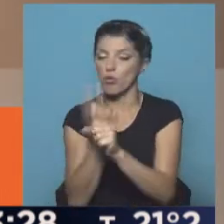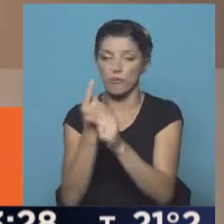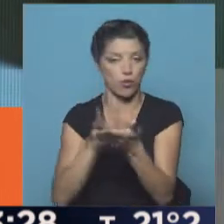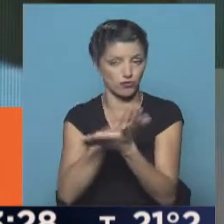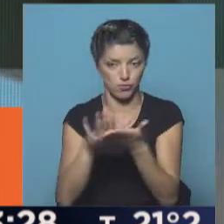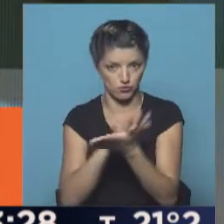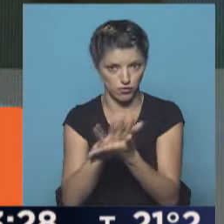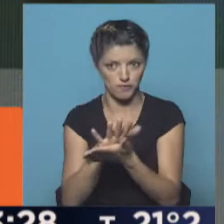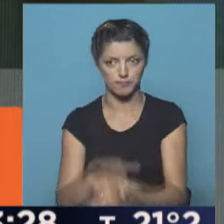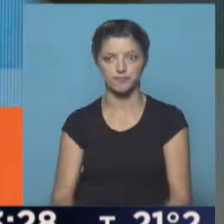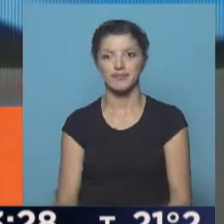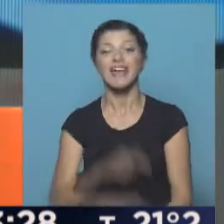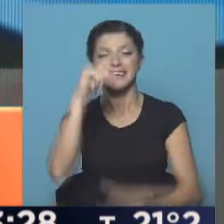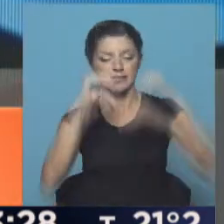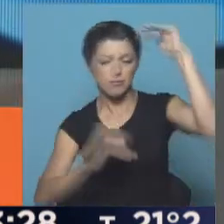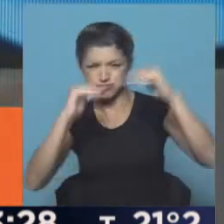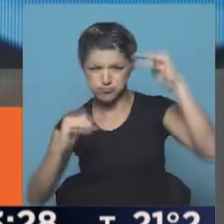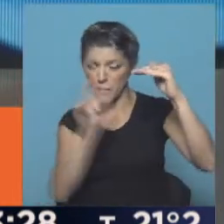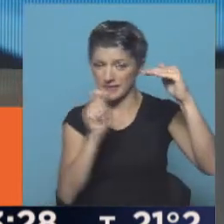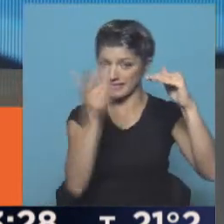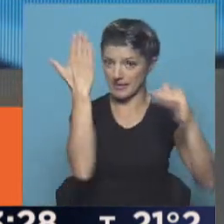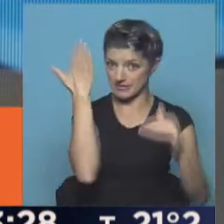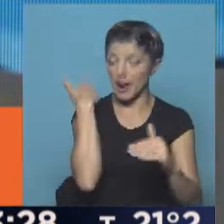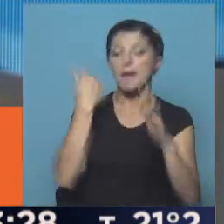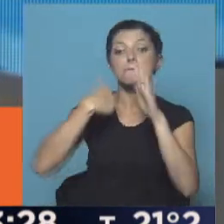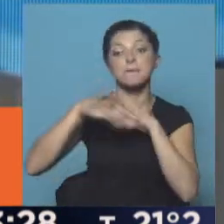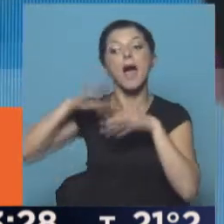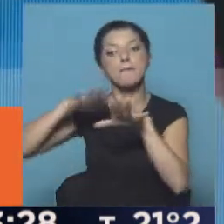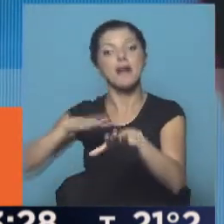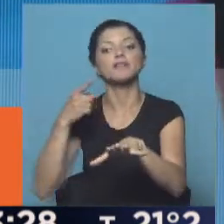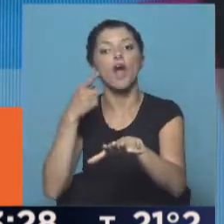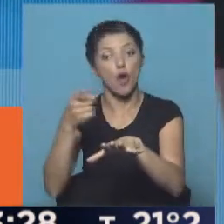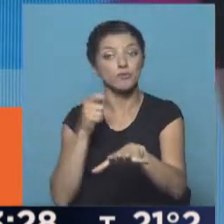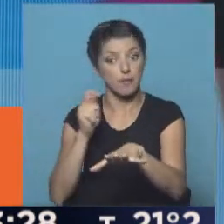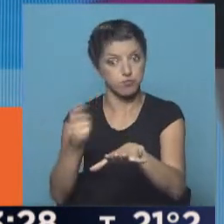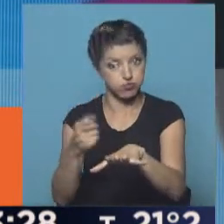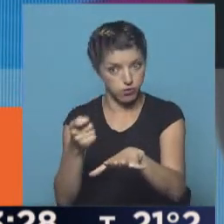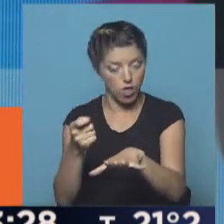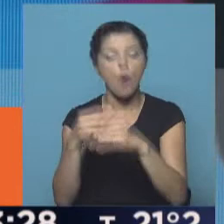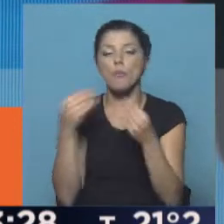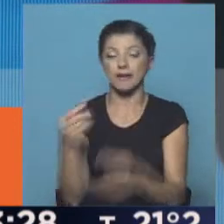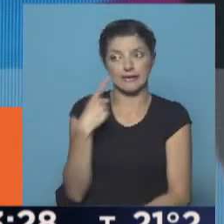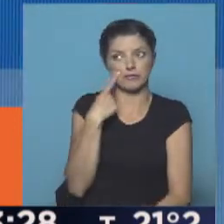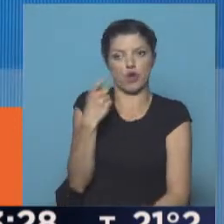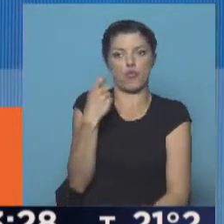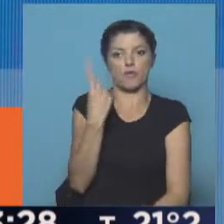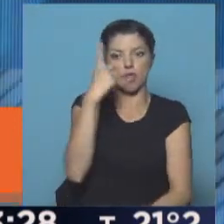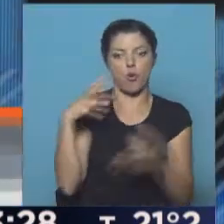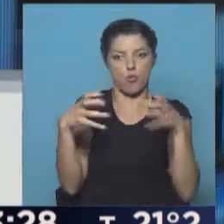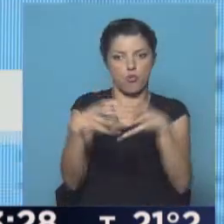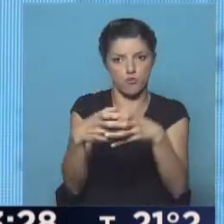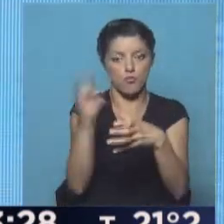chilenos. Y la inequidad se vio en los últimos meses, sobre todo en las marchas contra los fondos de pensiones, porque se descubrió que una agente del